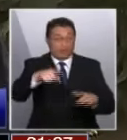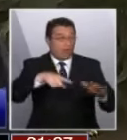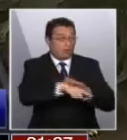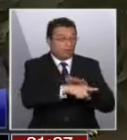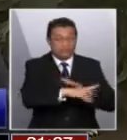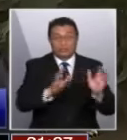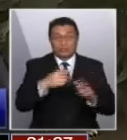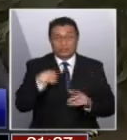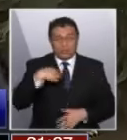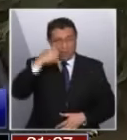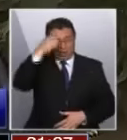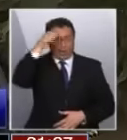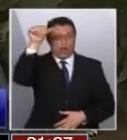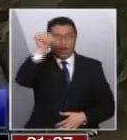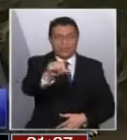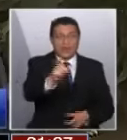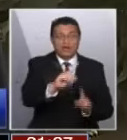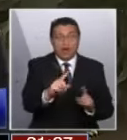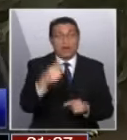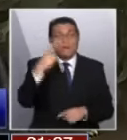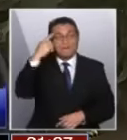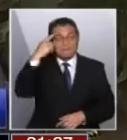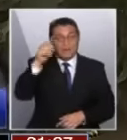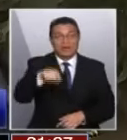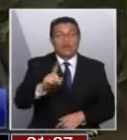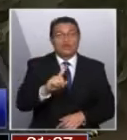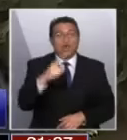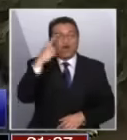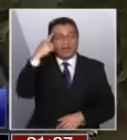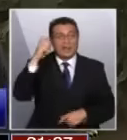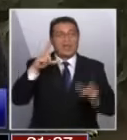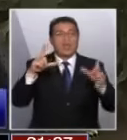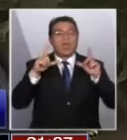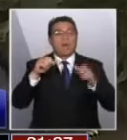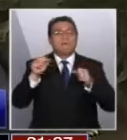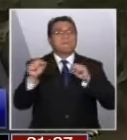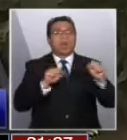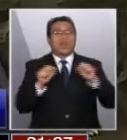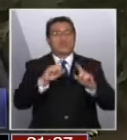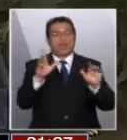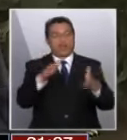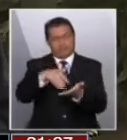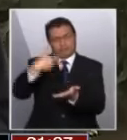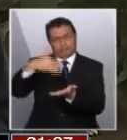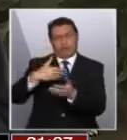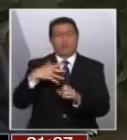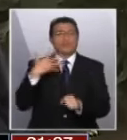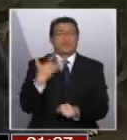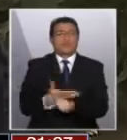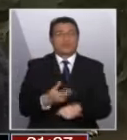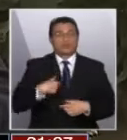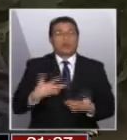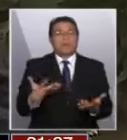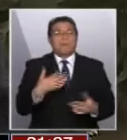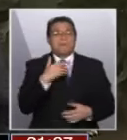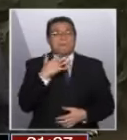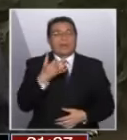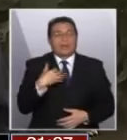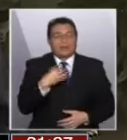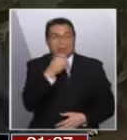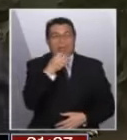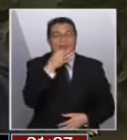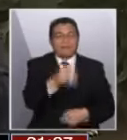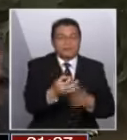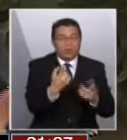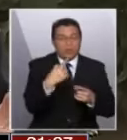y eso no es condenar pero la gente hoy día no cree en la política no cree en los políticos Entonces yo no saco nada con tener una posición yo no saco